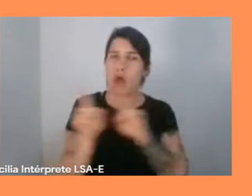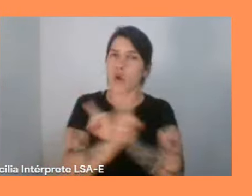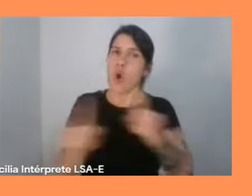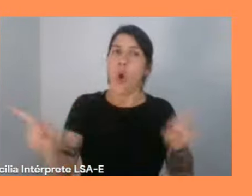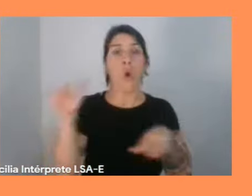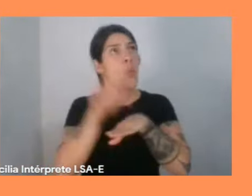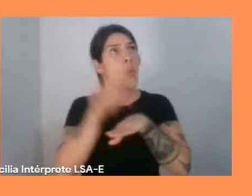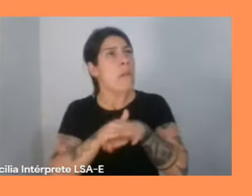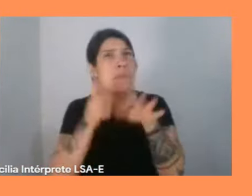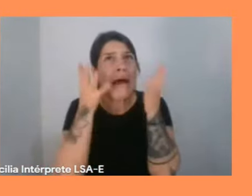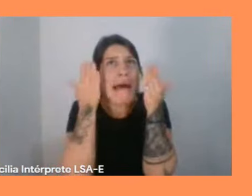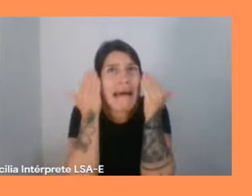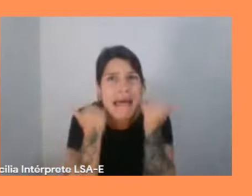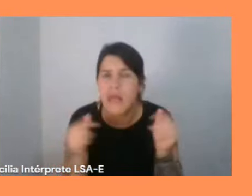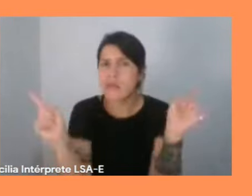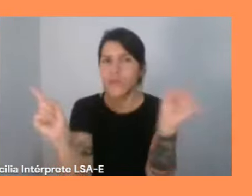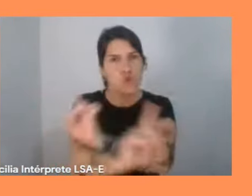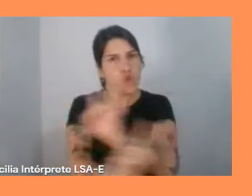placer.